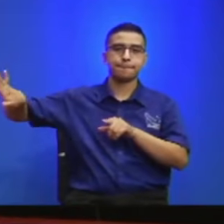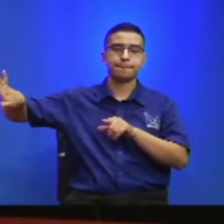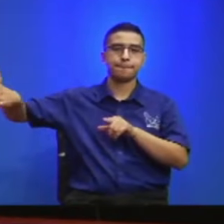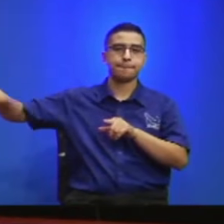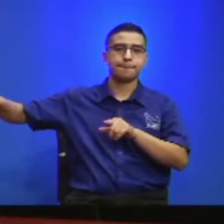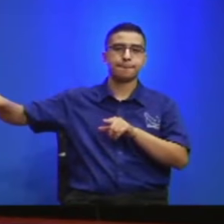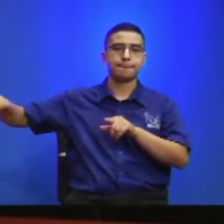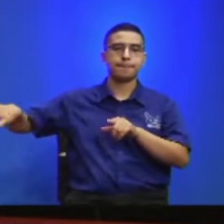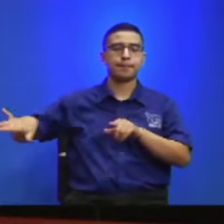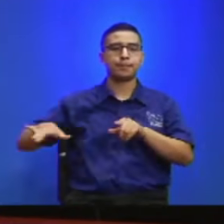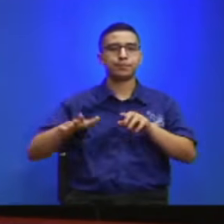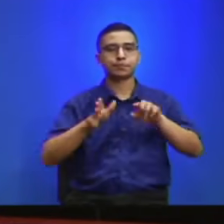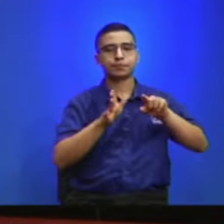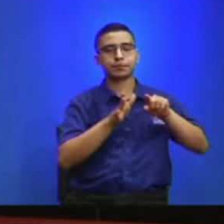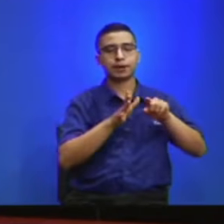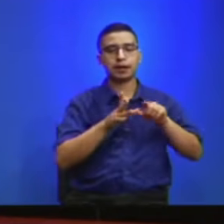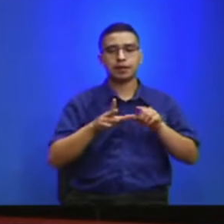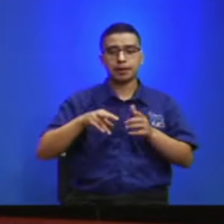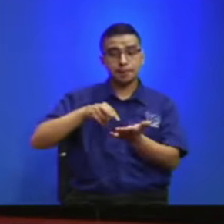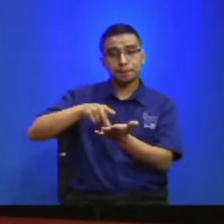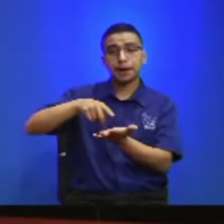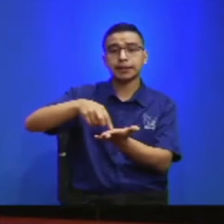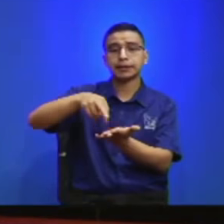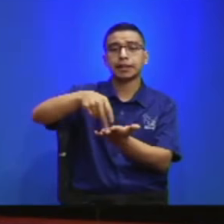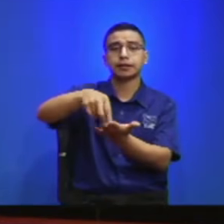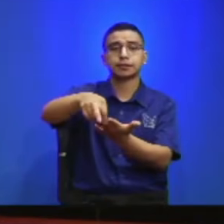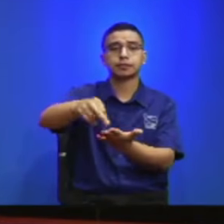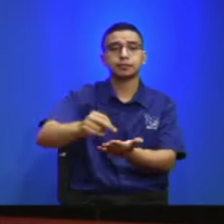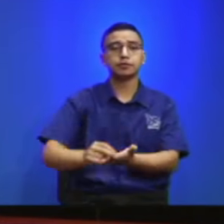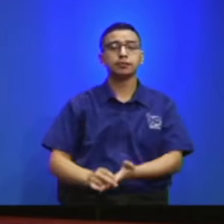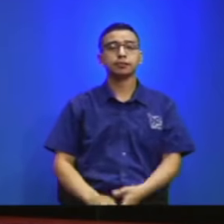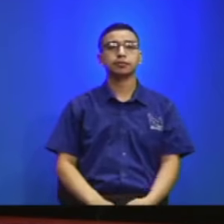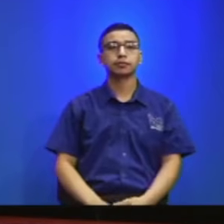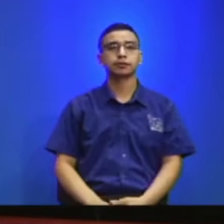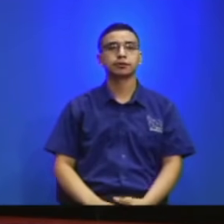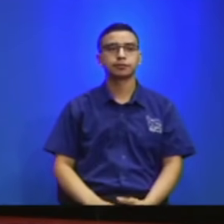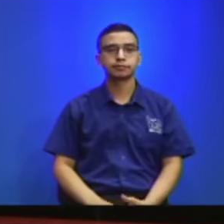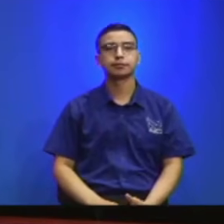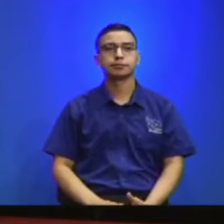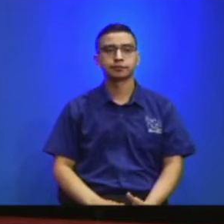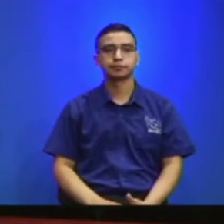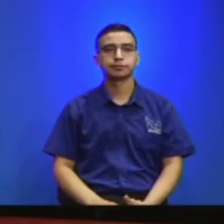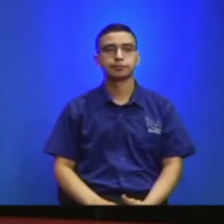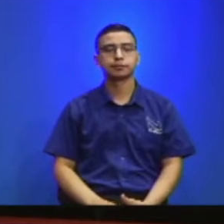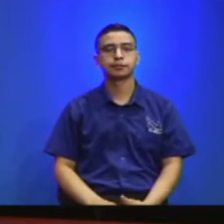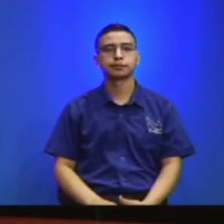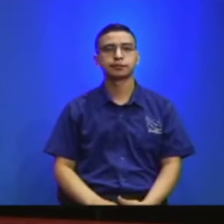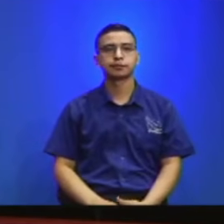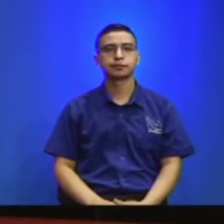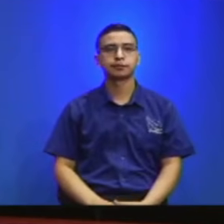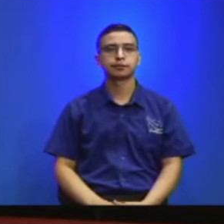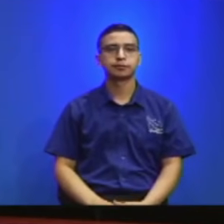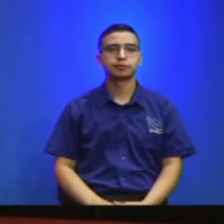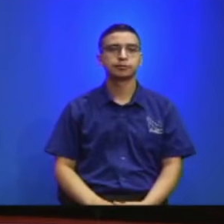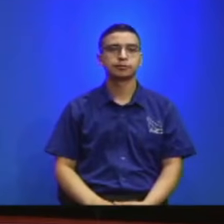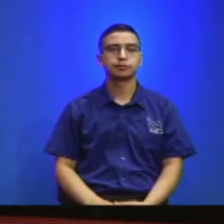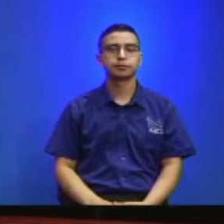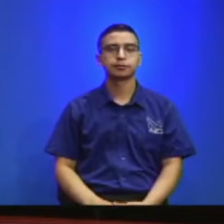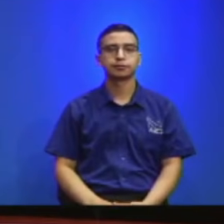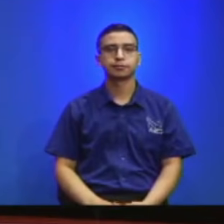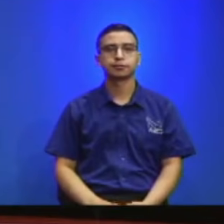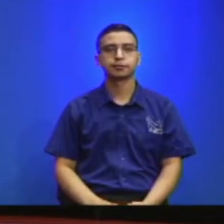más agua es como en él como en el mar rojo y ahí ya no hay nada si se convierte como una represa